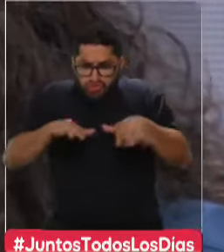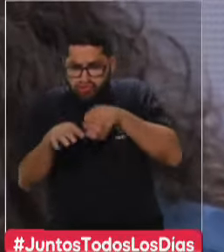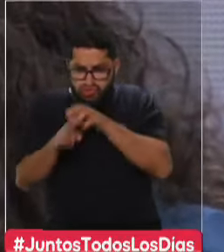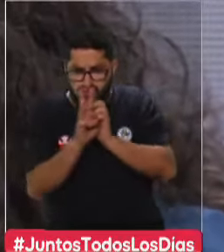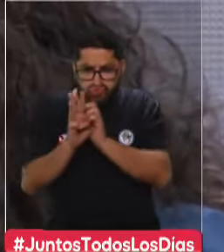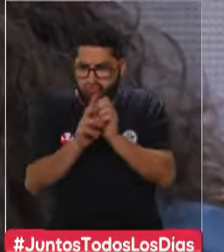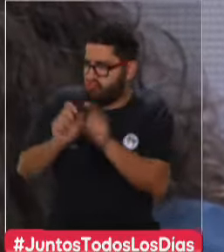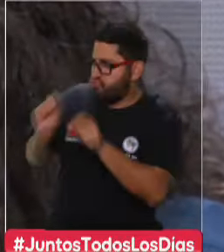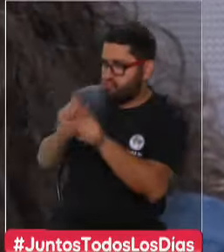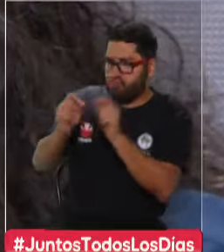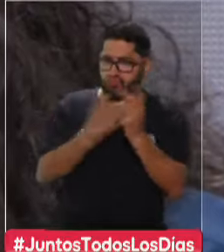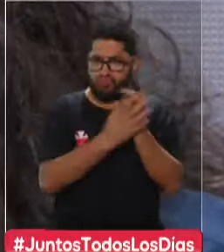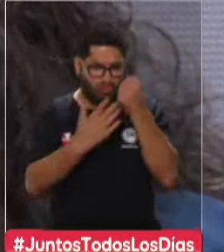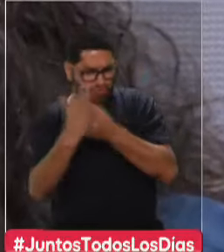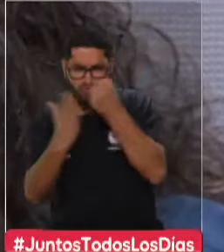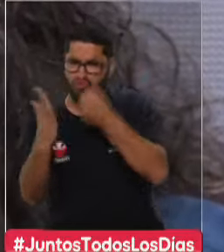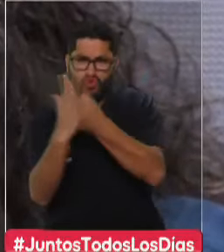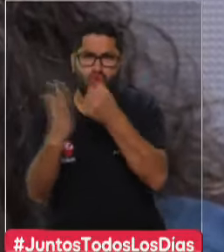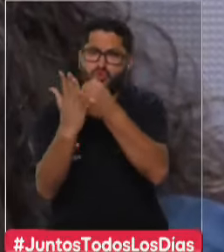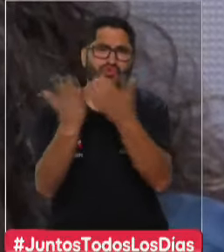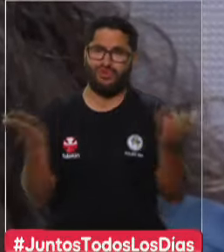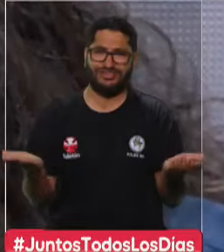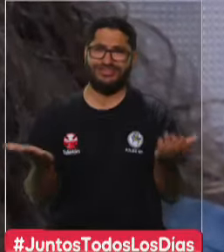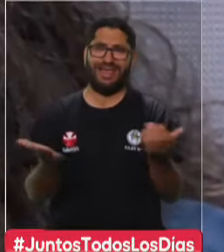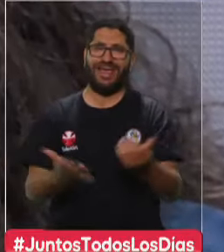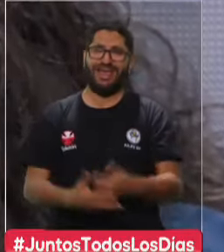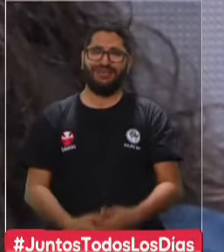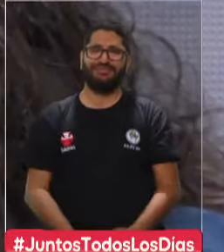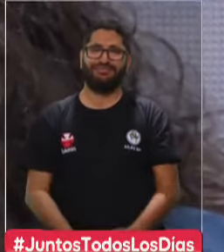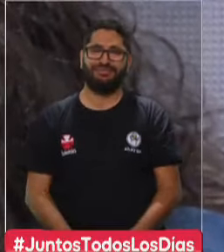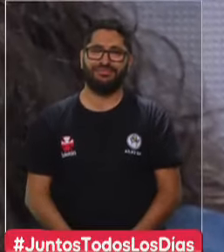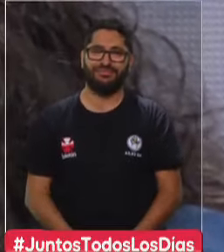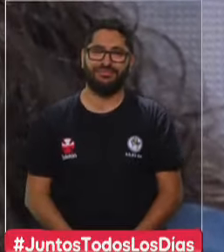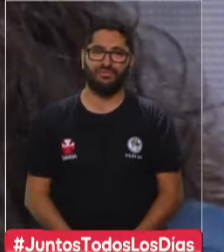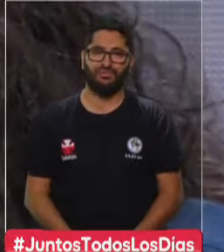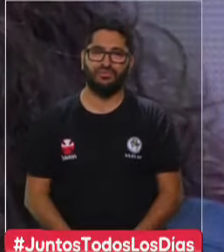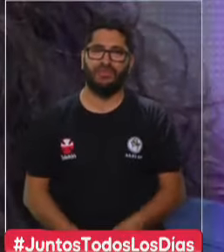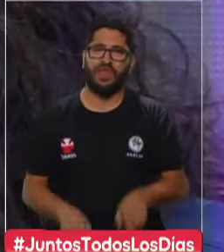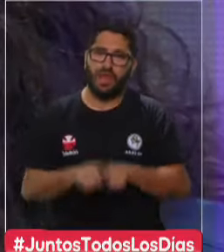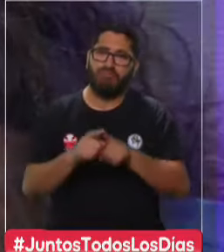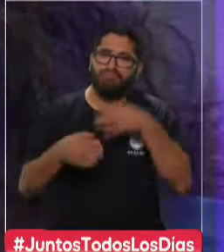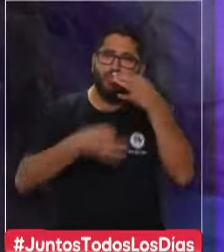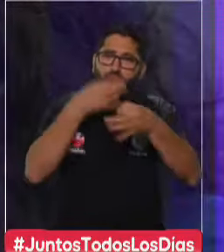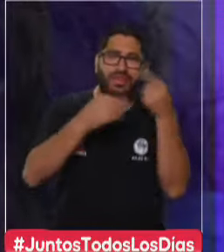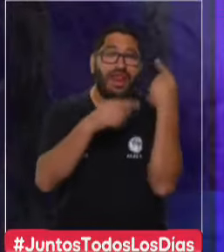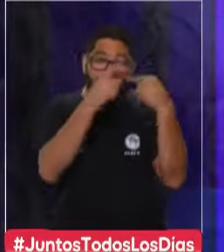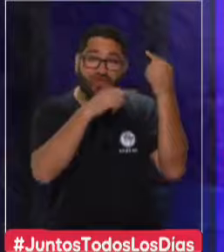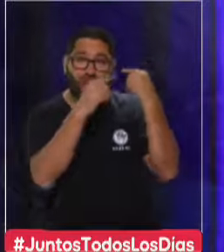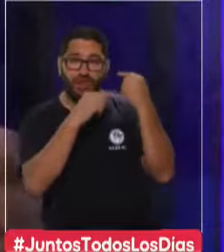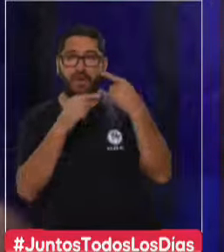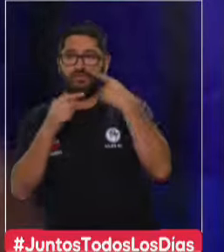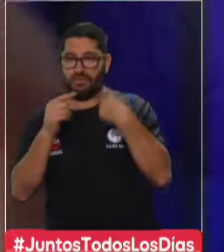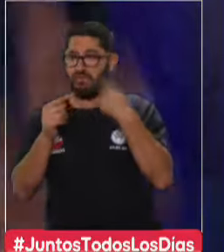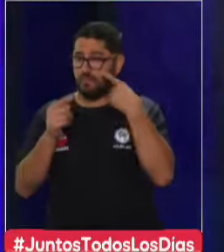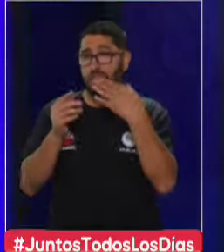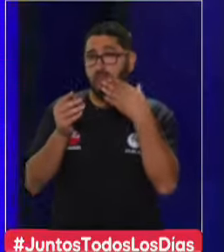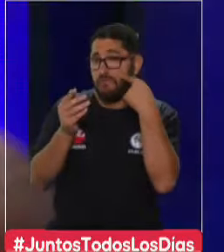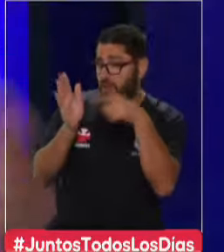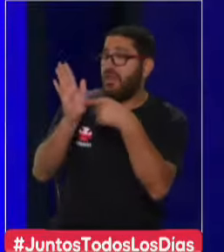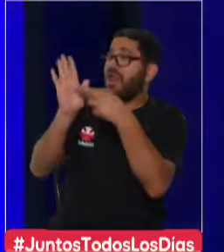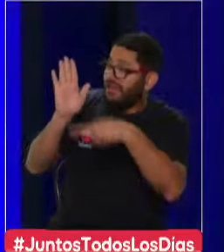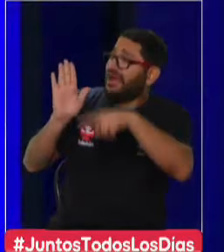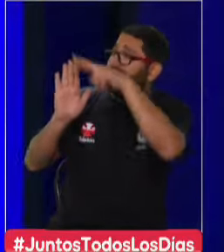Ana, ustedes nos enseñan tantas cosas, nos enseñan, de partida tú hablabas de tu historia, me rehabilito de las drogas, me cambio de vida, nos enseñas de la